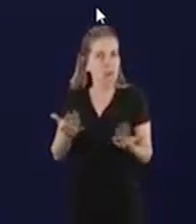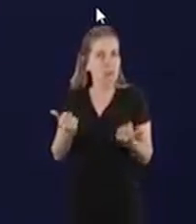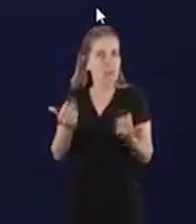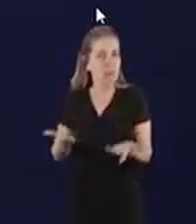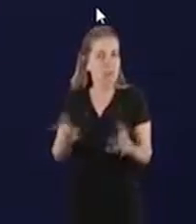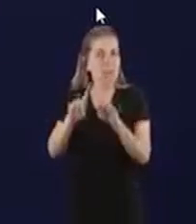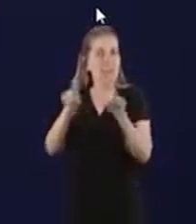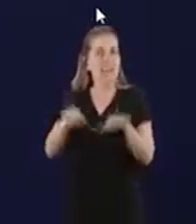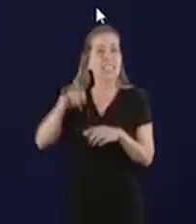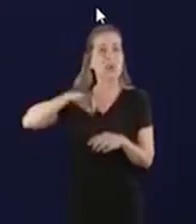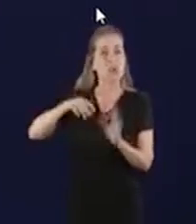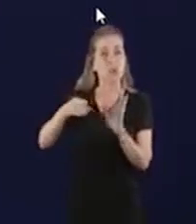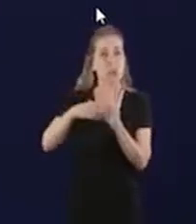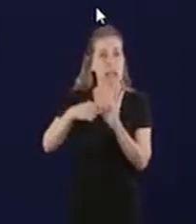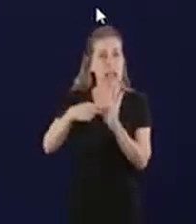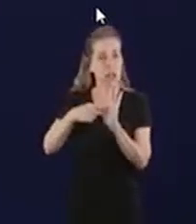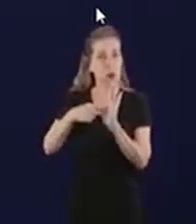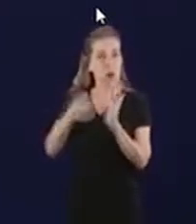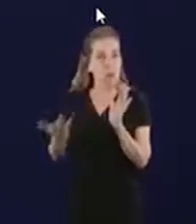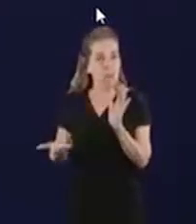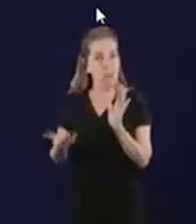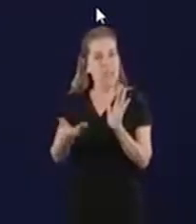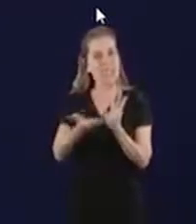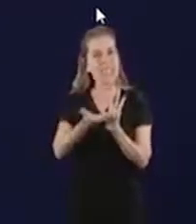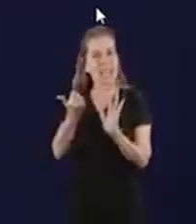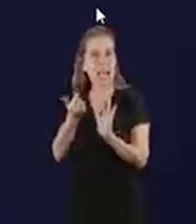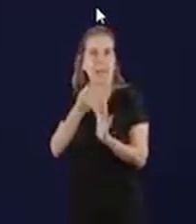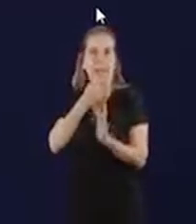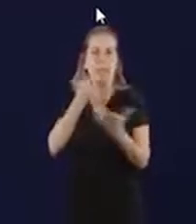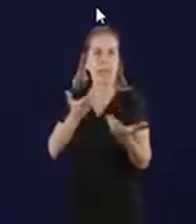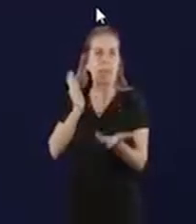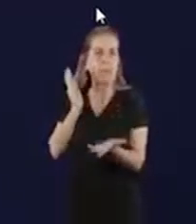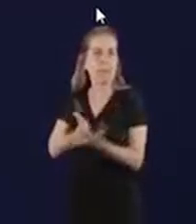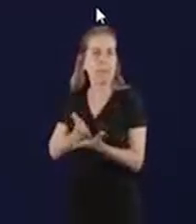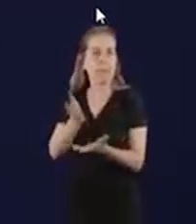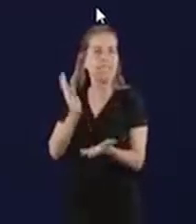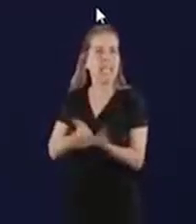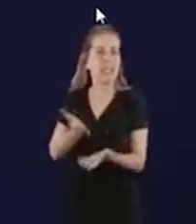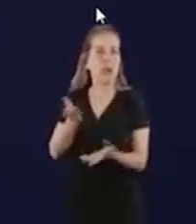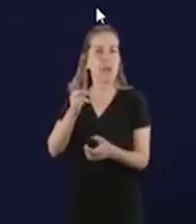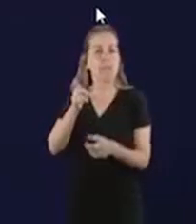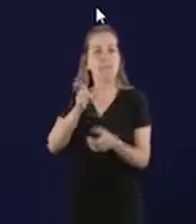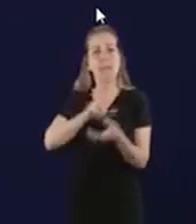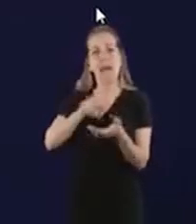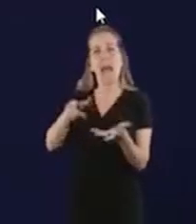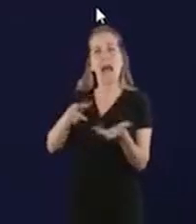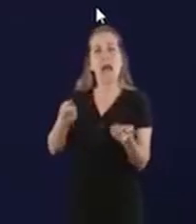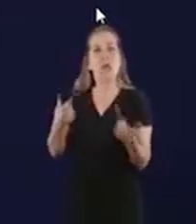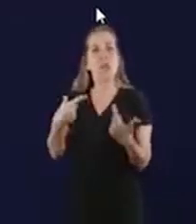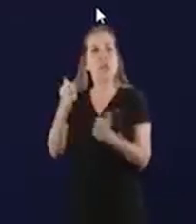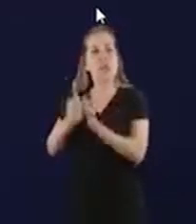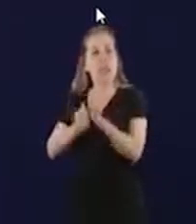sueldo de los trabajadores se eliminaban penalidades para el empleador en el caso de relaciones